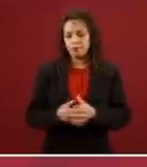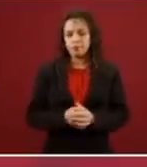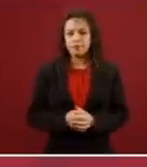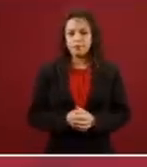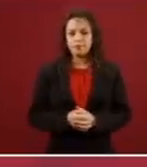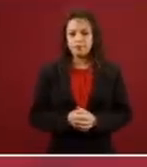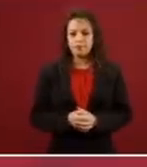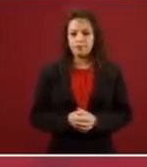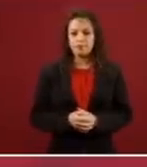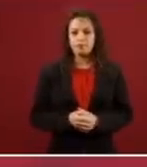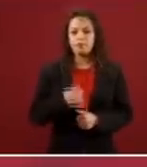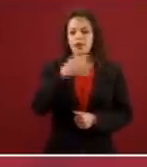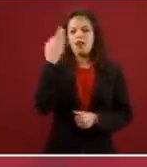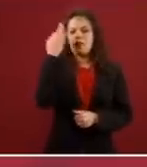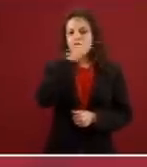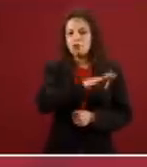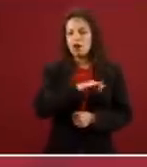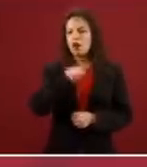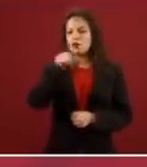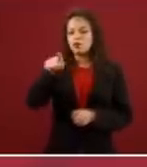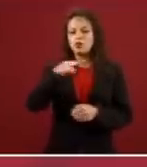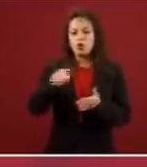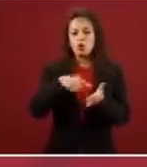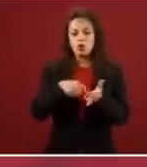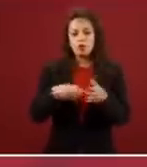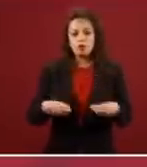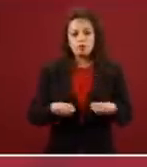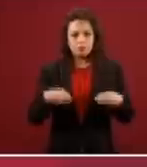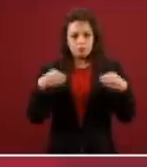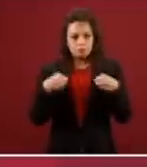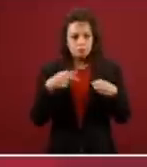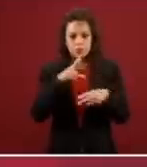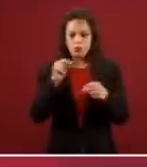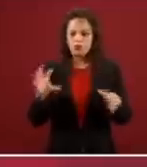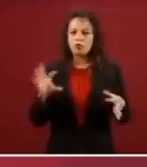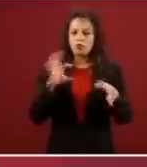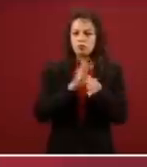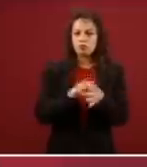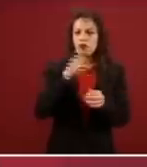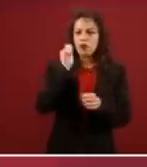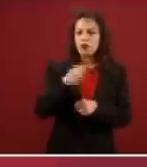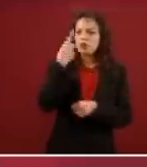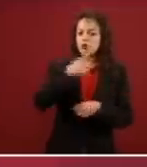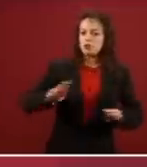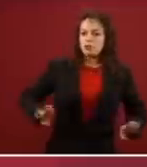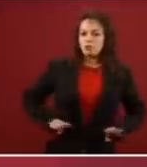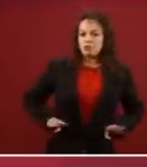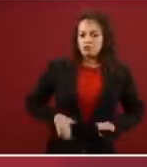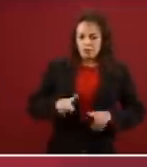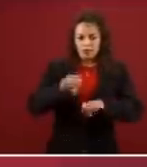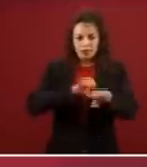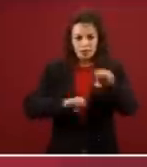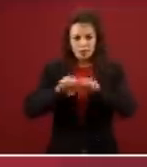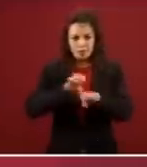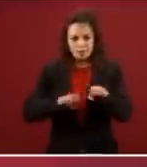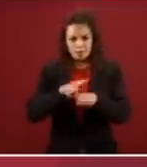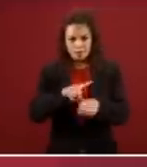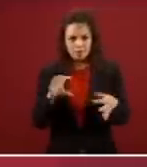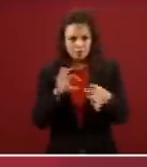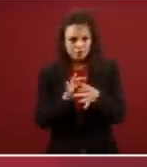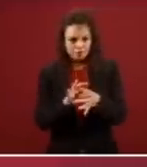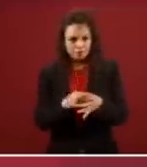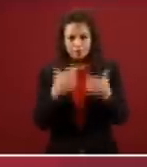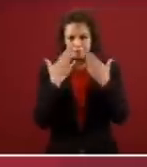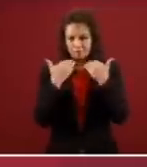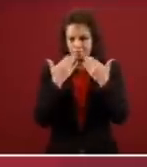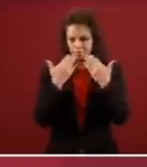con domicilios que no representan el giro de la empresa, con empresas que no